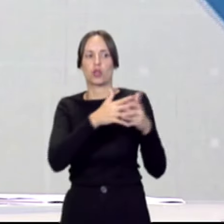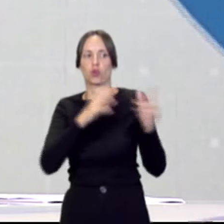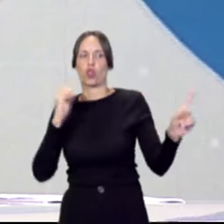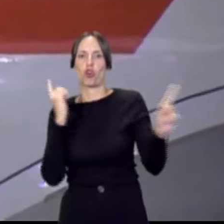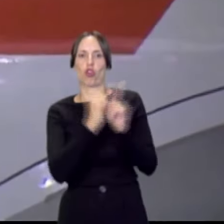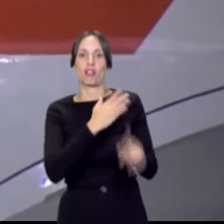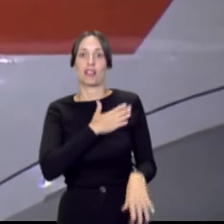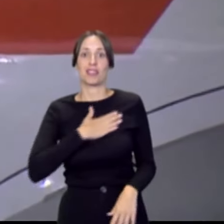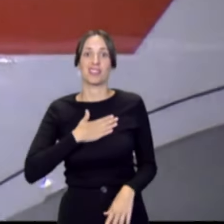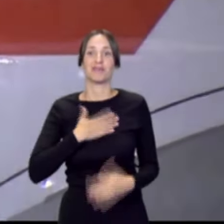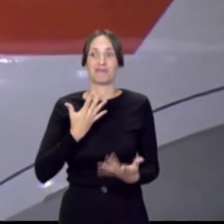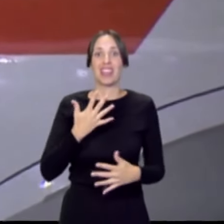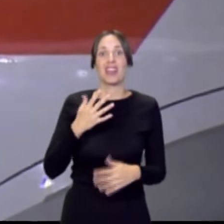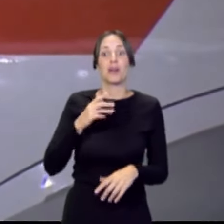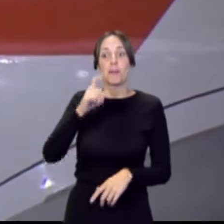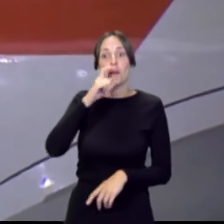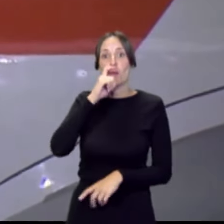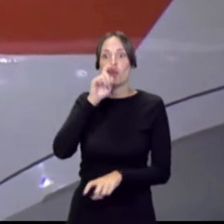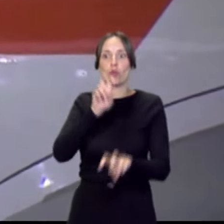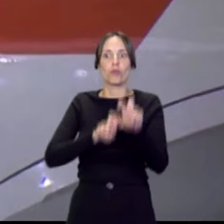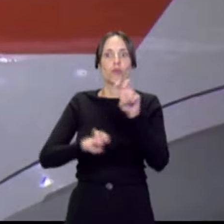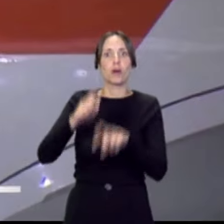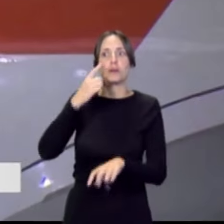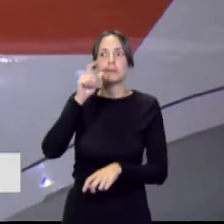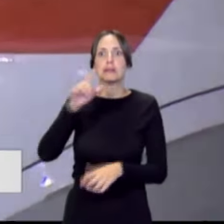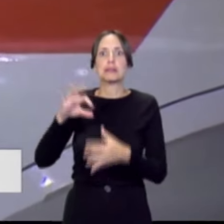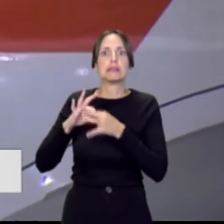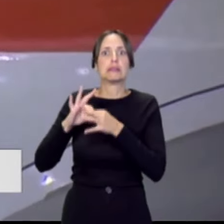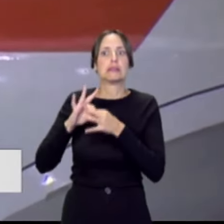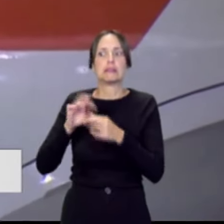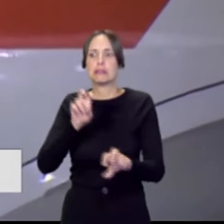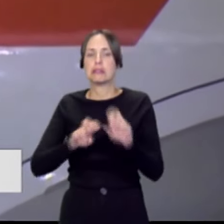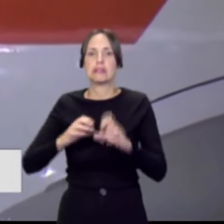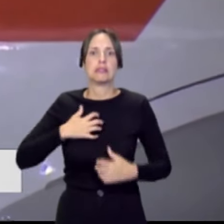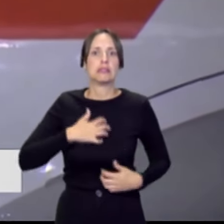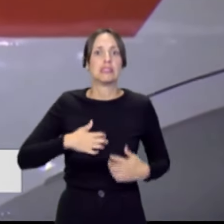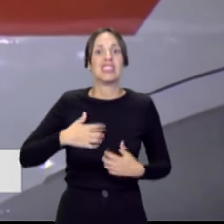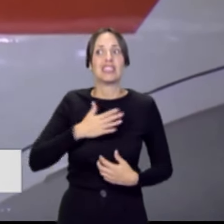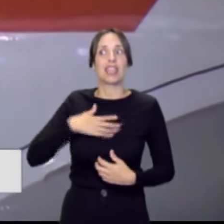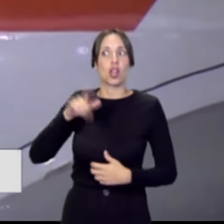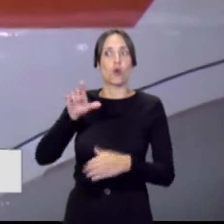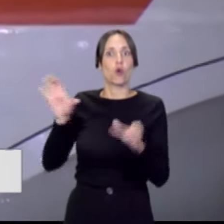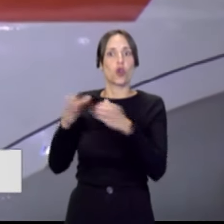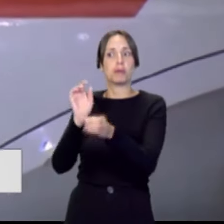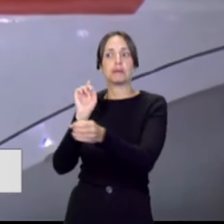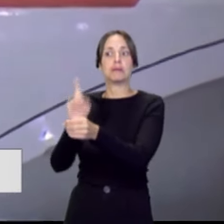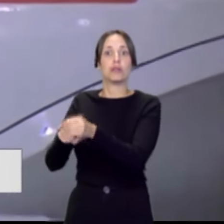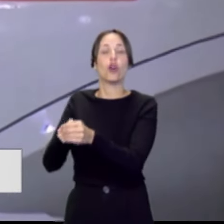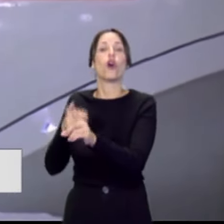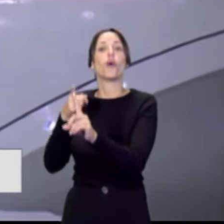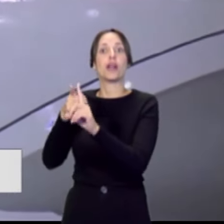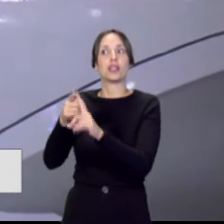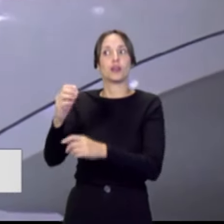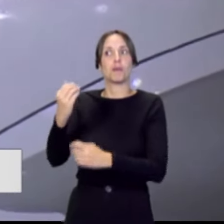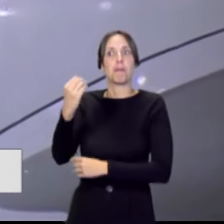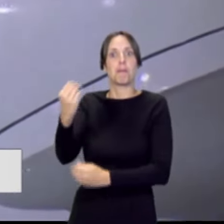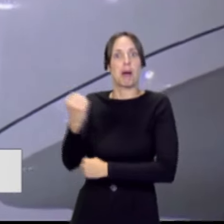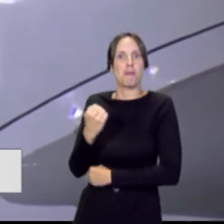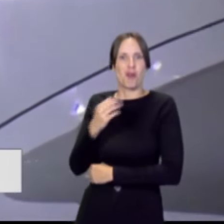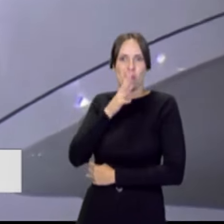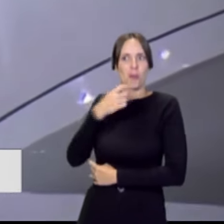la desesperada de aliados, el presidente de Venezuela pretende adherirse a este selecto grupo para que respalde su victoria en las urnas. Según